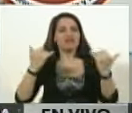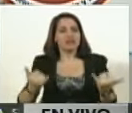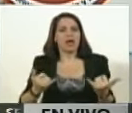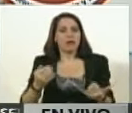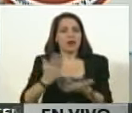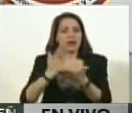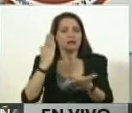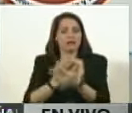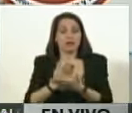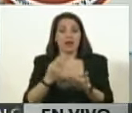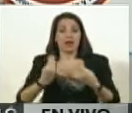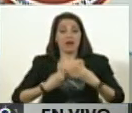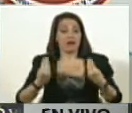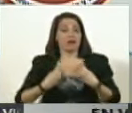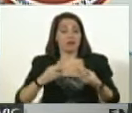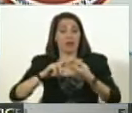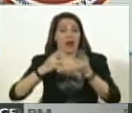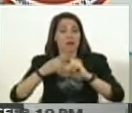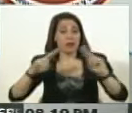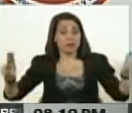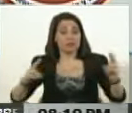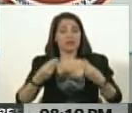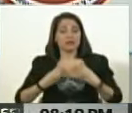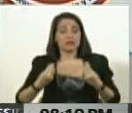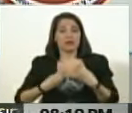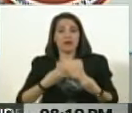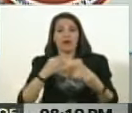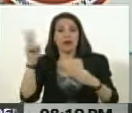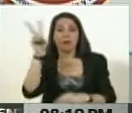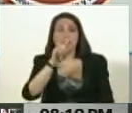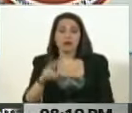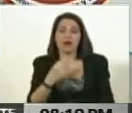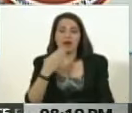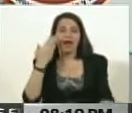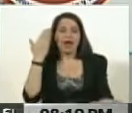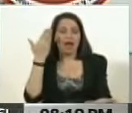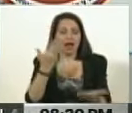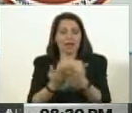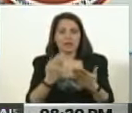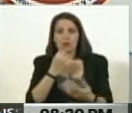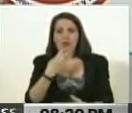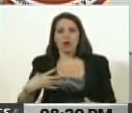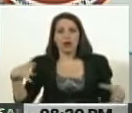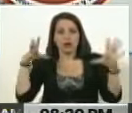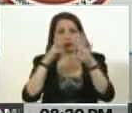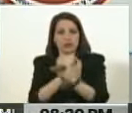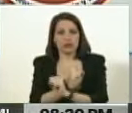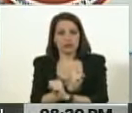¡Viva la paz! ¡Viva Venezuela! Muchas gracias y muy buenas noches.